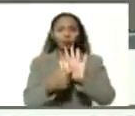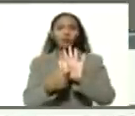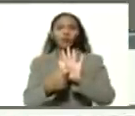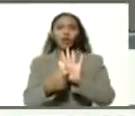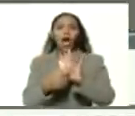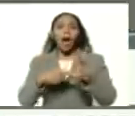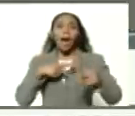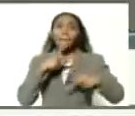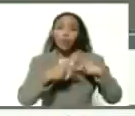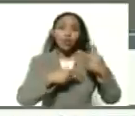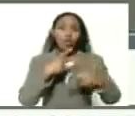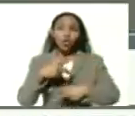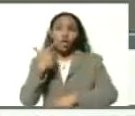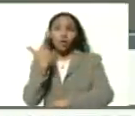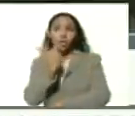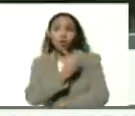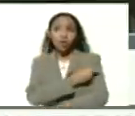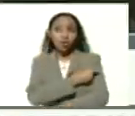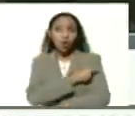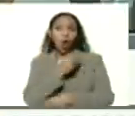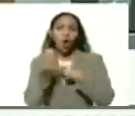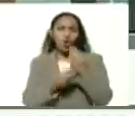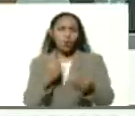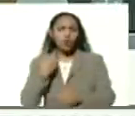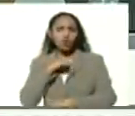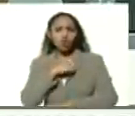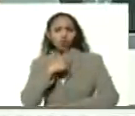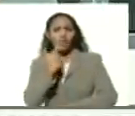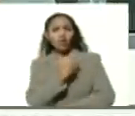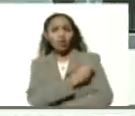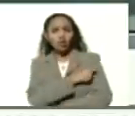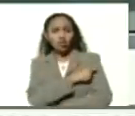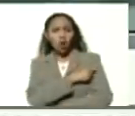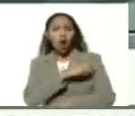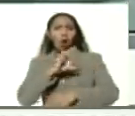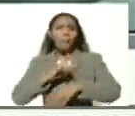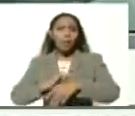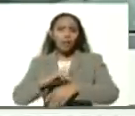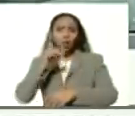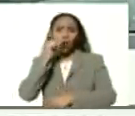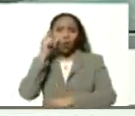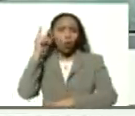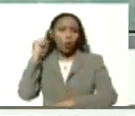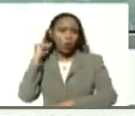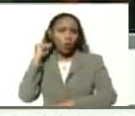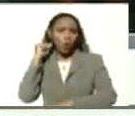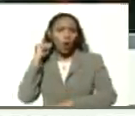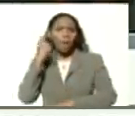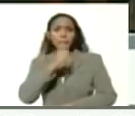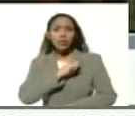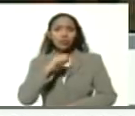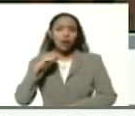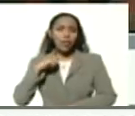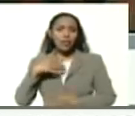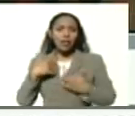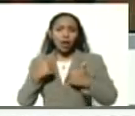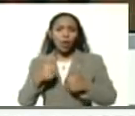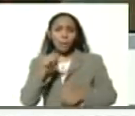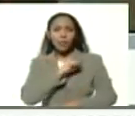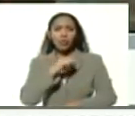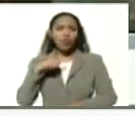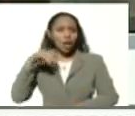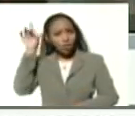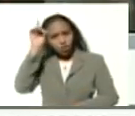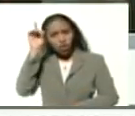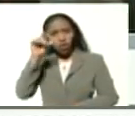el proceso de vacunación, cómo estamos vacunando a los médicos, a las médicas, al personal de salud, al personal